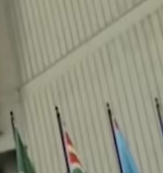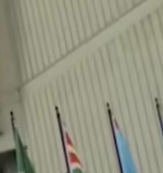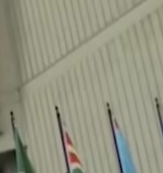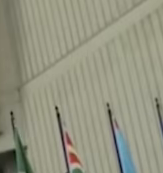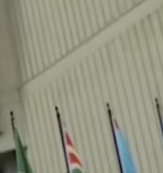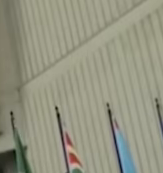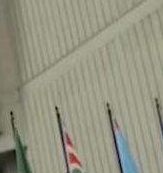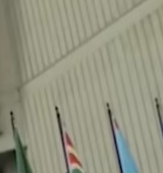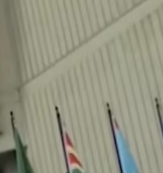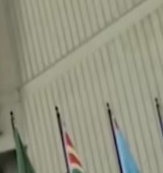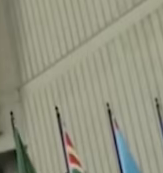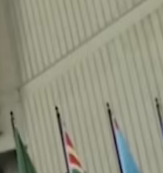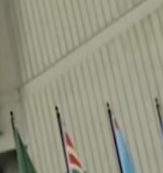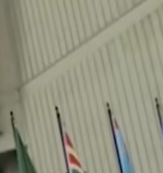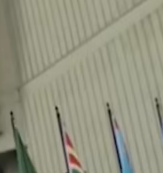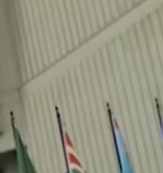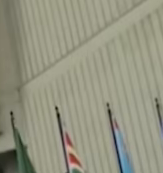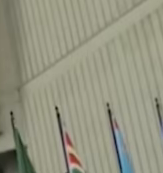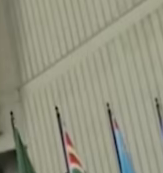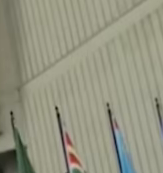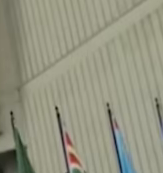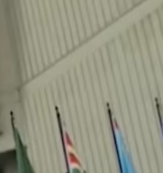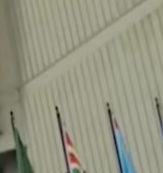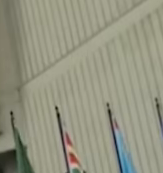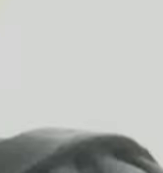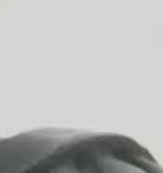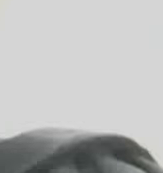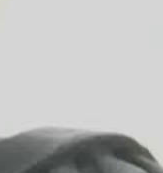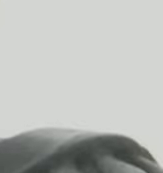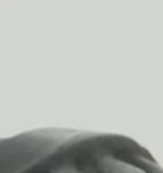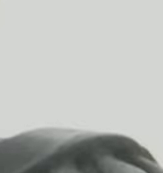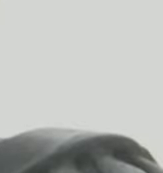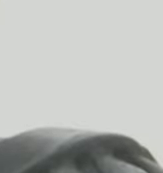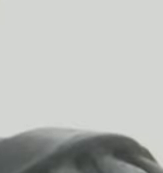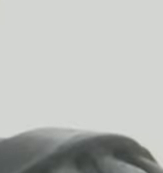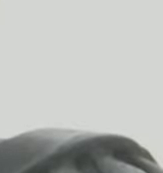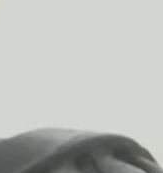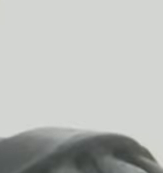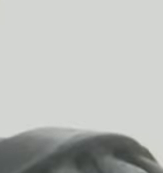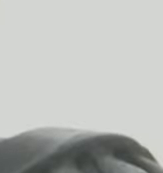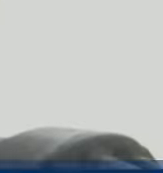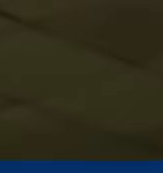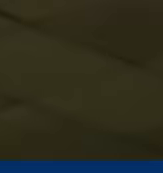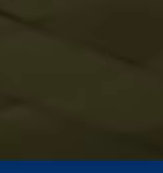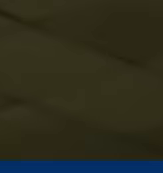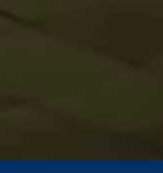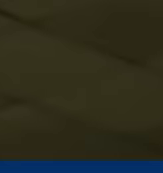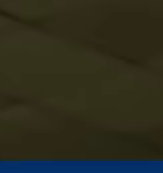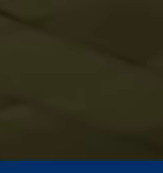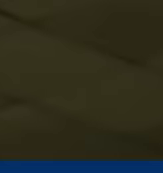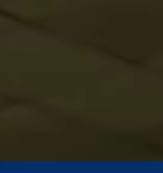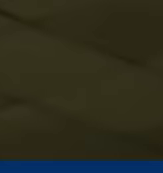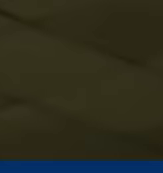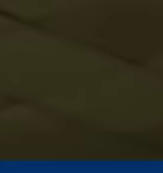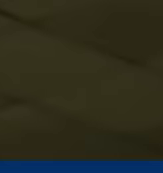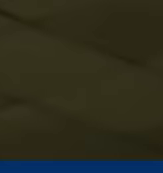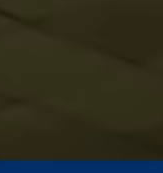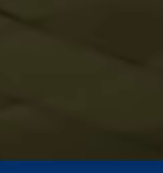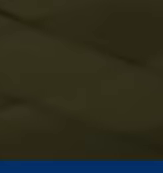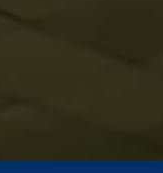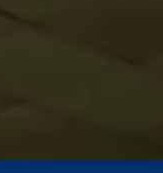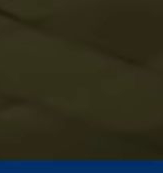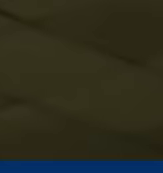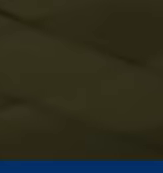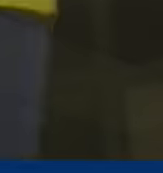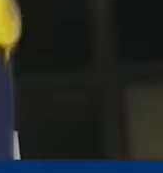Muy buenas tardes, así es. Nosotros iniciamos esta transmisión desde la sede principal del Tribunal Supremo de Justicia, donde el día de hoy